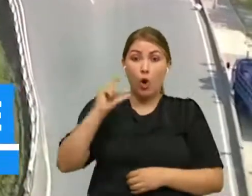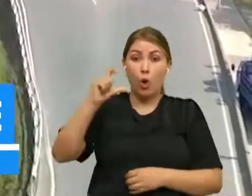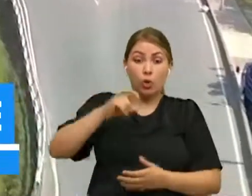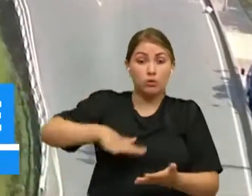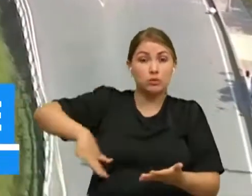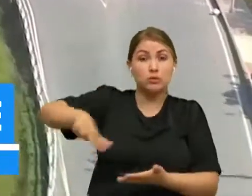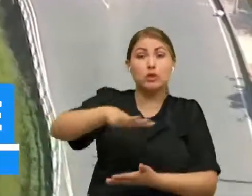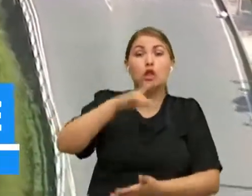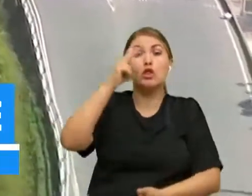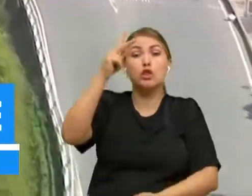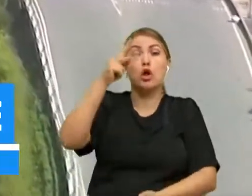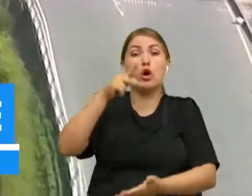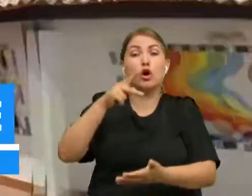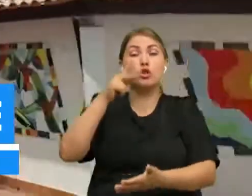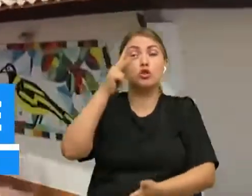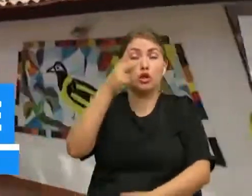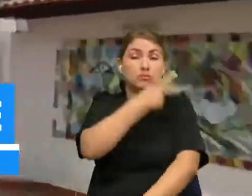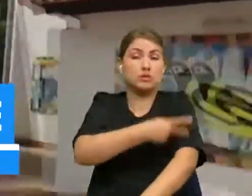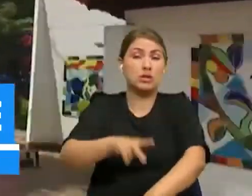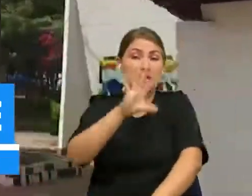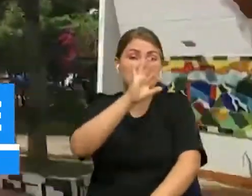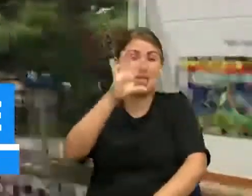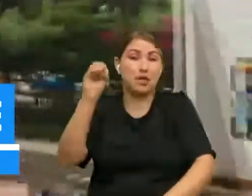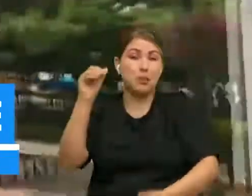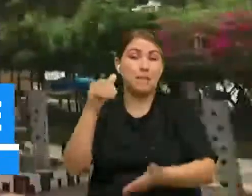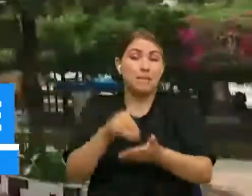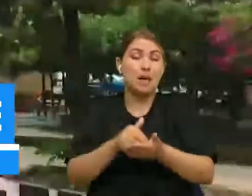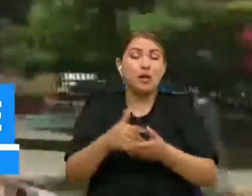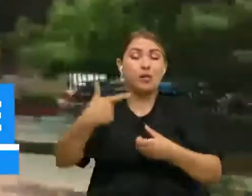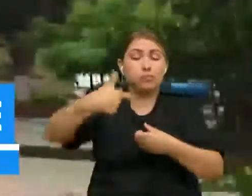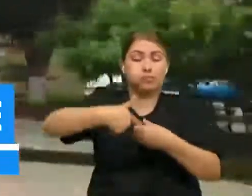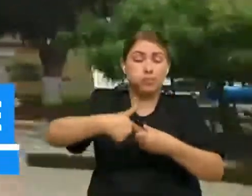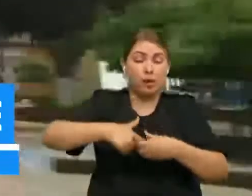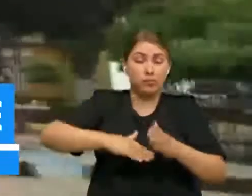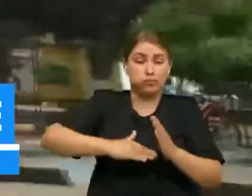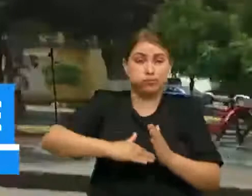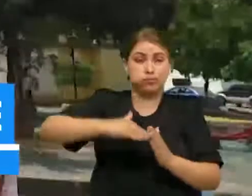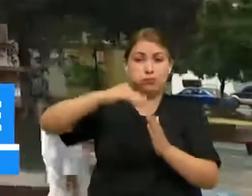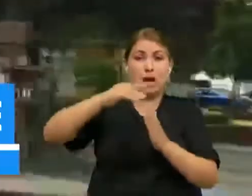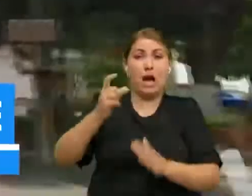consume 2.500.000 galones, mientras que en los demás municipios se hace uso de